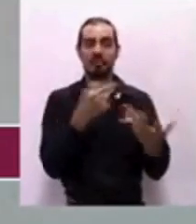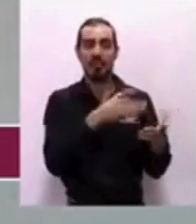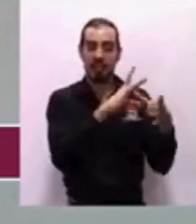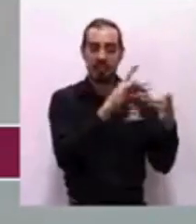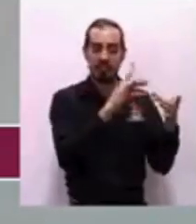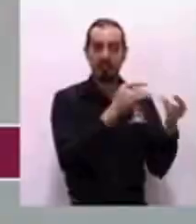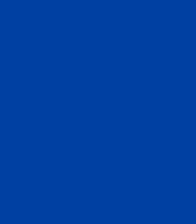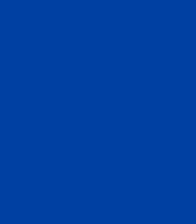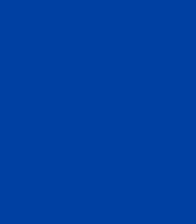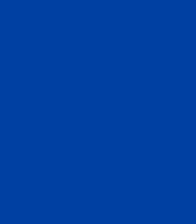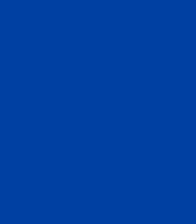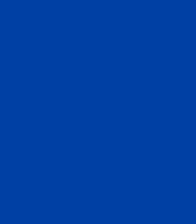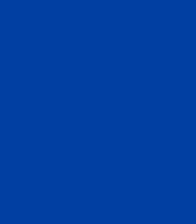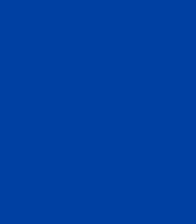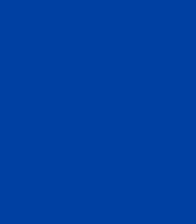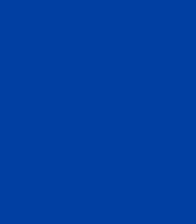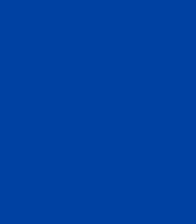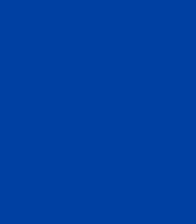él no yo